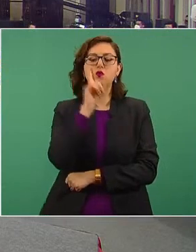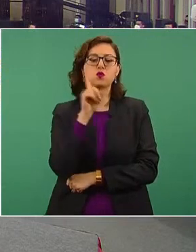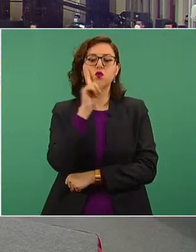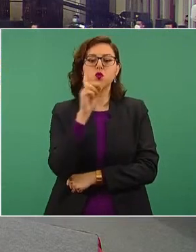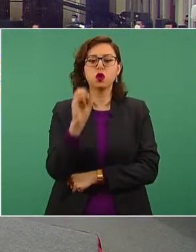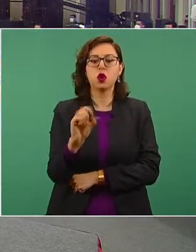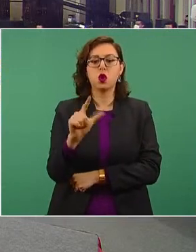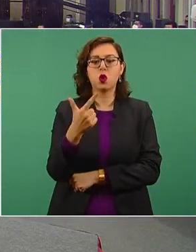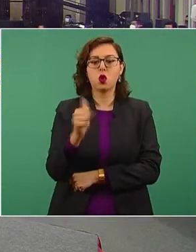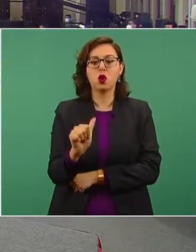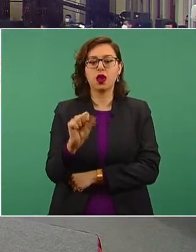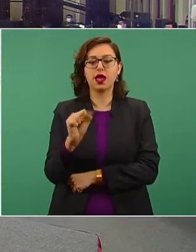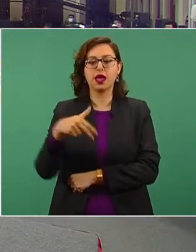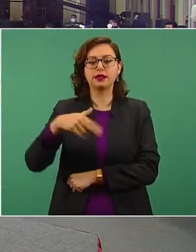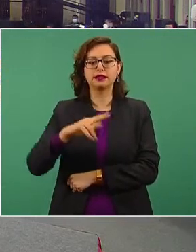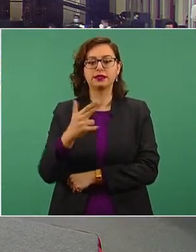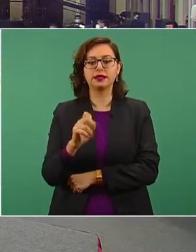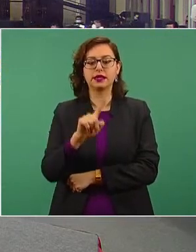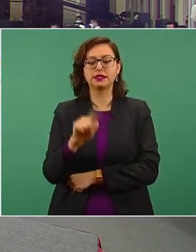Sánchez Cordero,